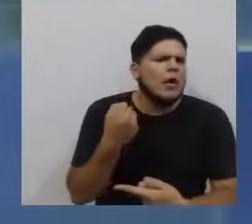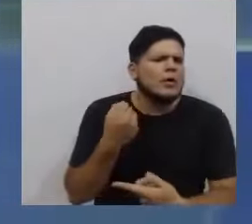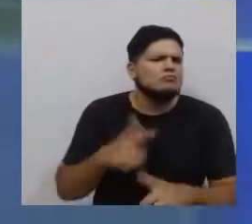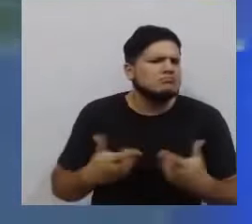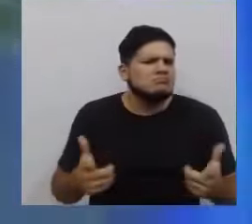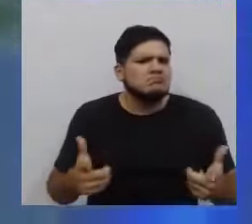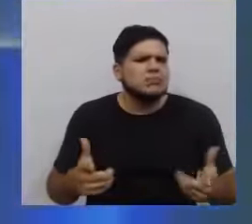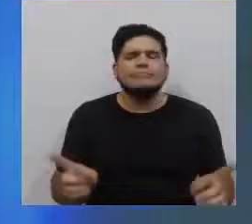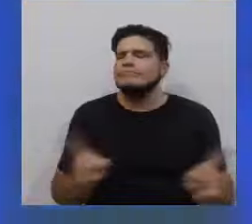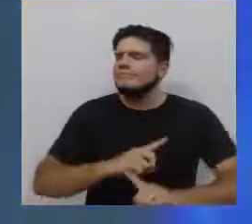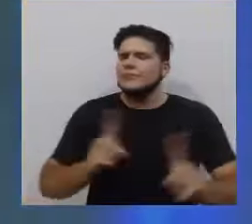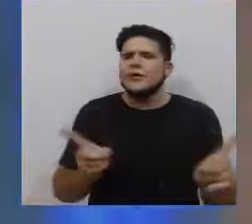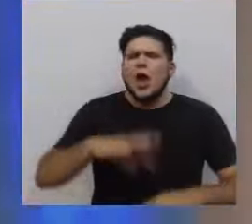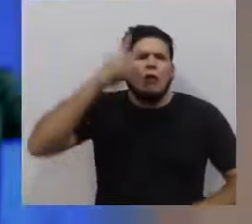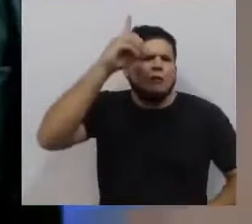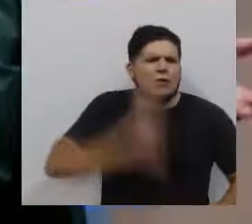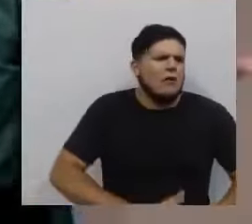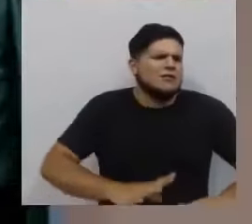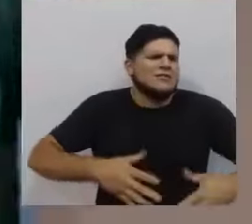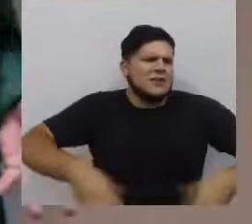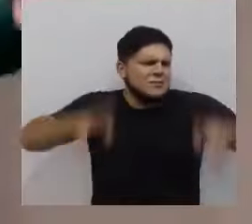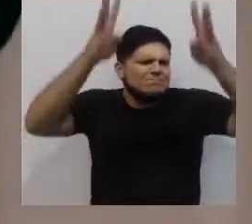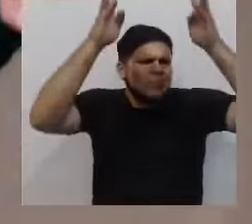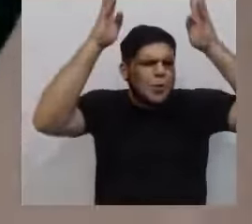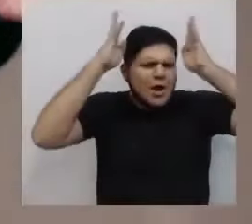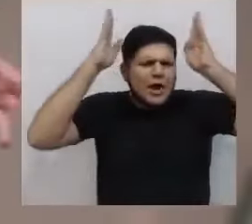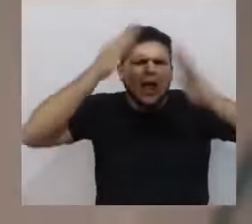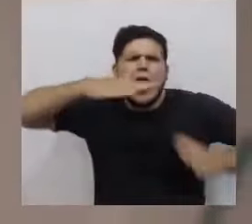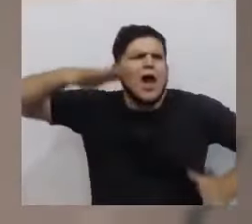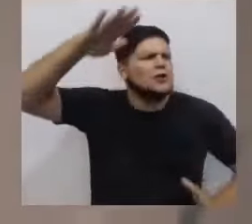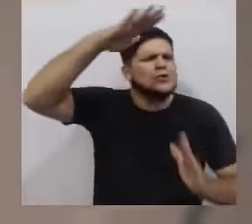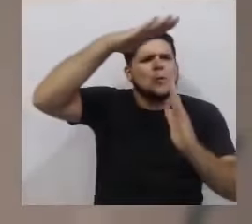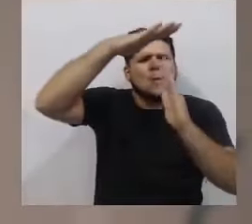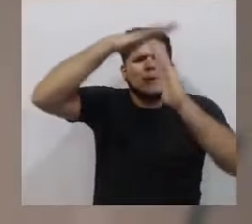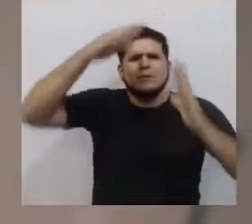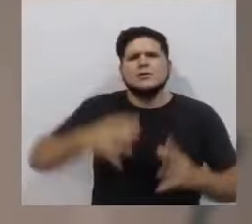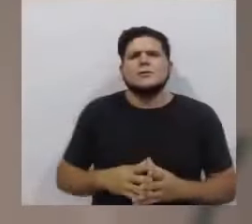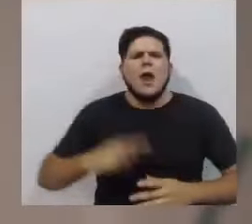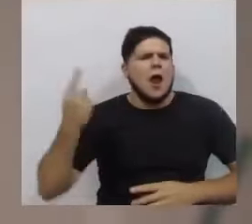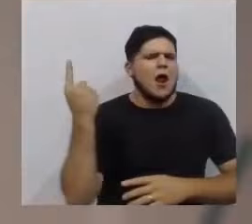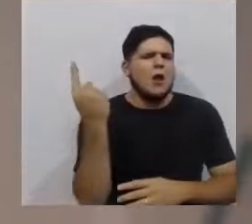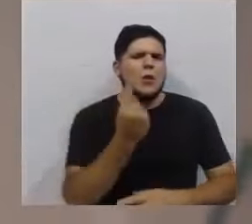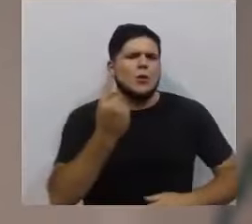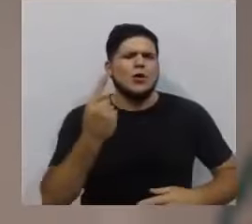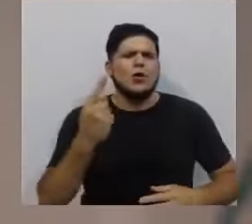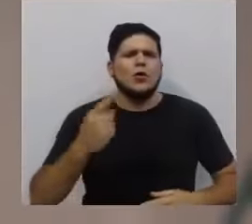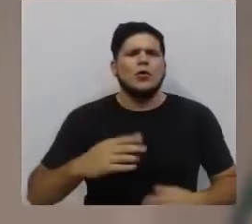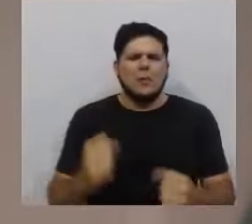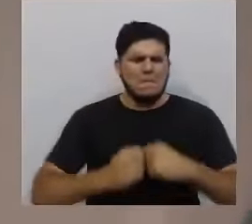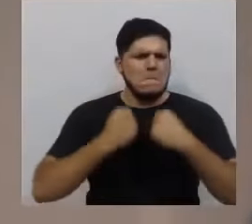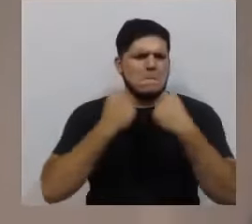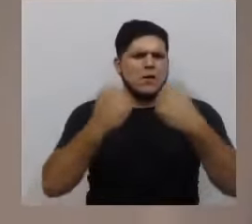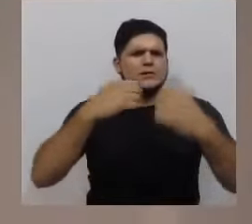el rey de reyes señor de señores el dueño del oro de la plata ese reconocimiento te